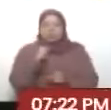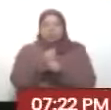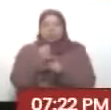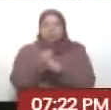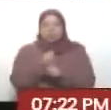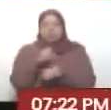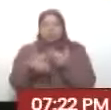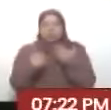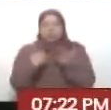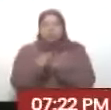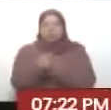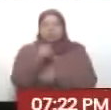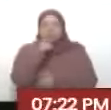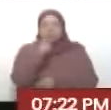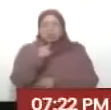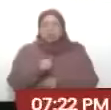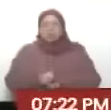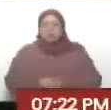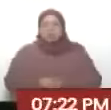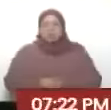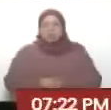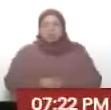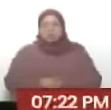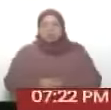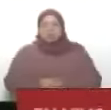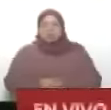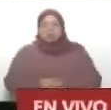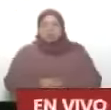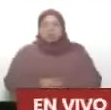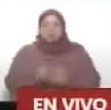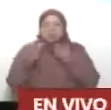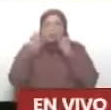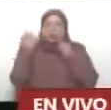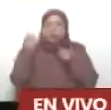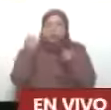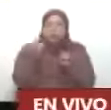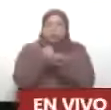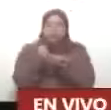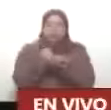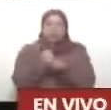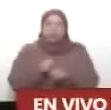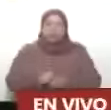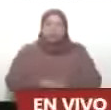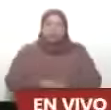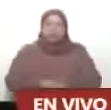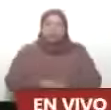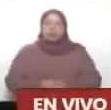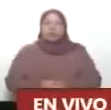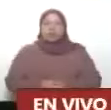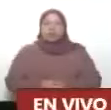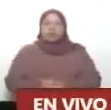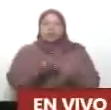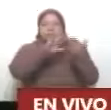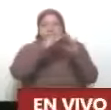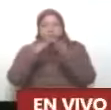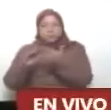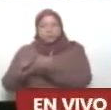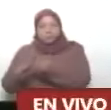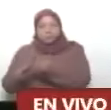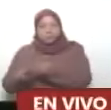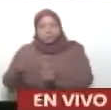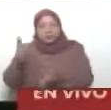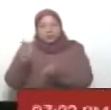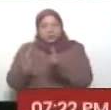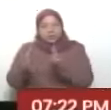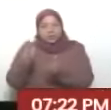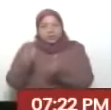la juventud de la cultura, los músicos de la orquesta, la juventud militar y policial. Ahí estuvieron